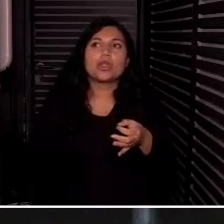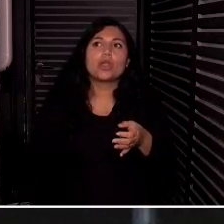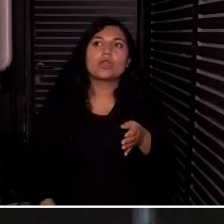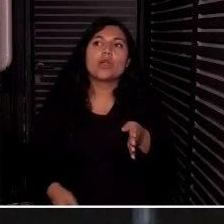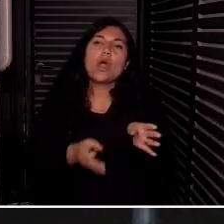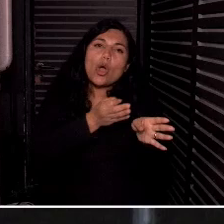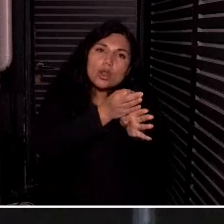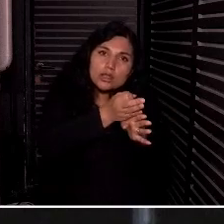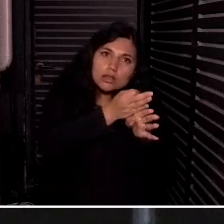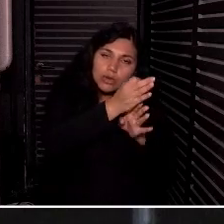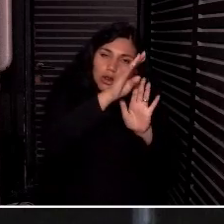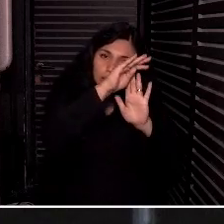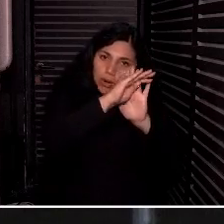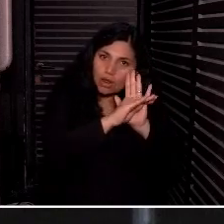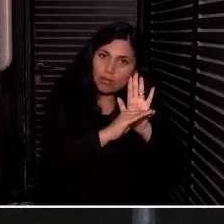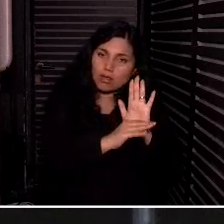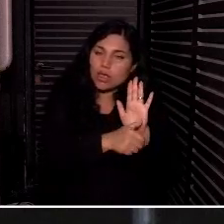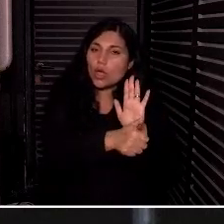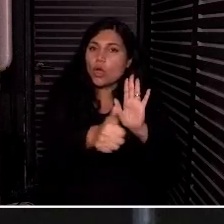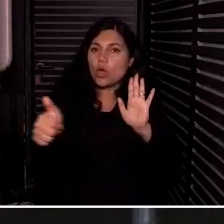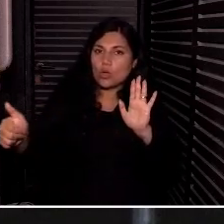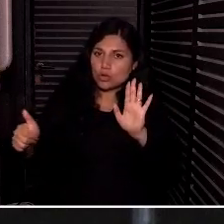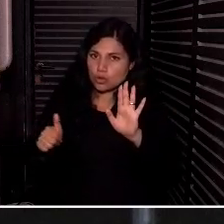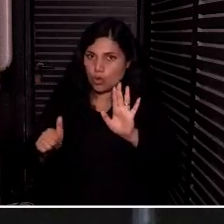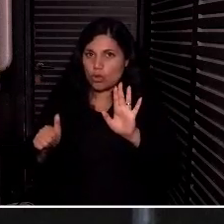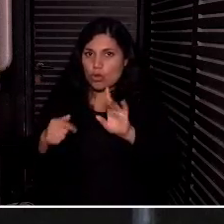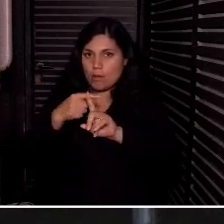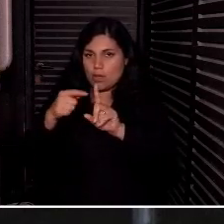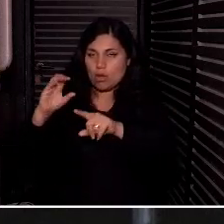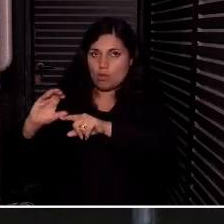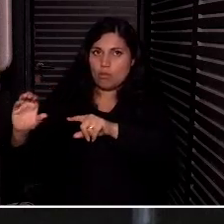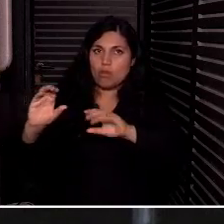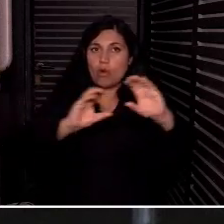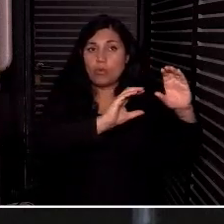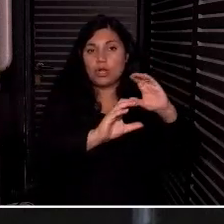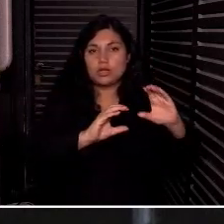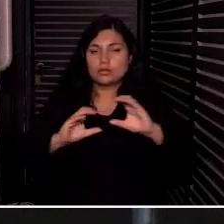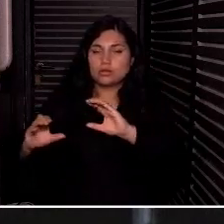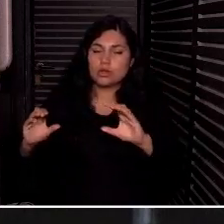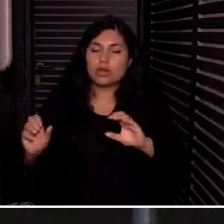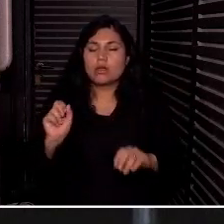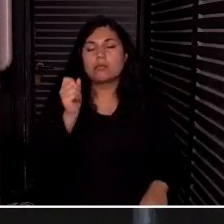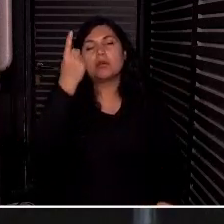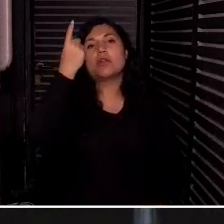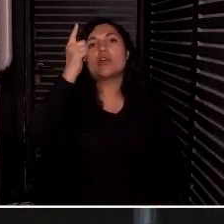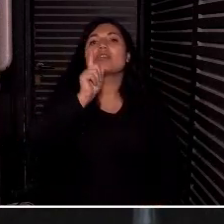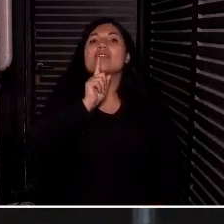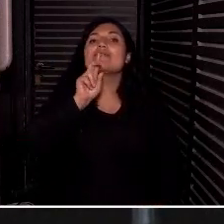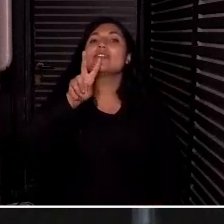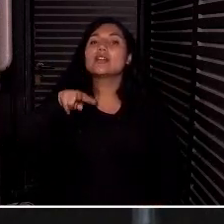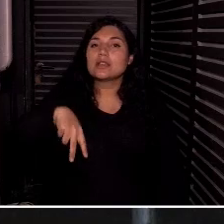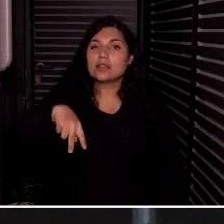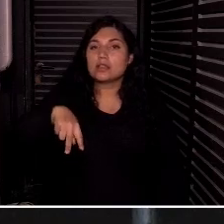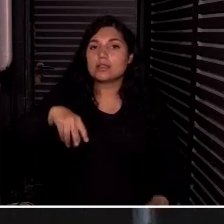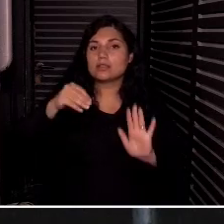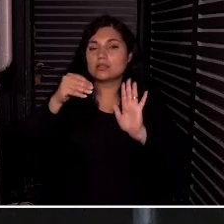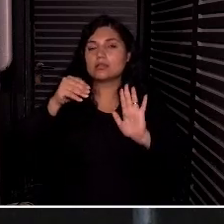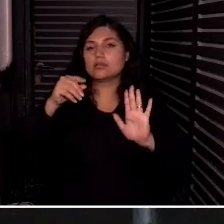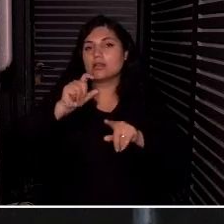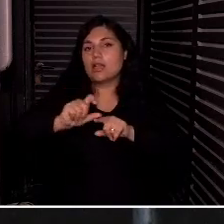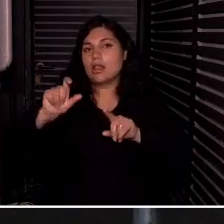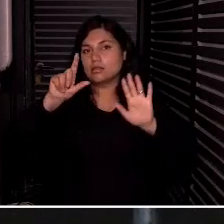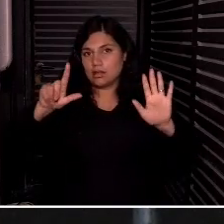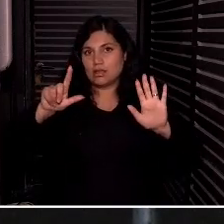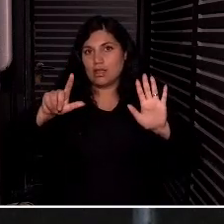la década del 90 todos los medios de comunicación empezaron eh el primero fue televisión Nacional de chile que sacó sus primeras orientaciones